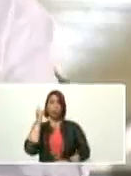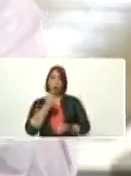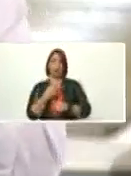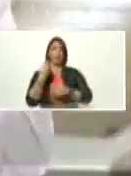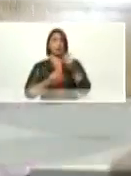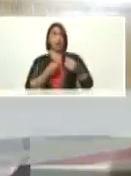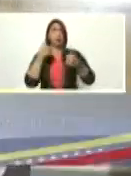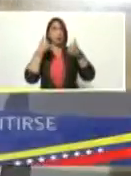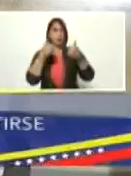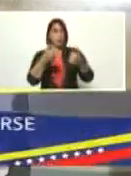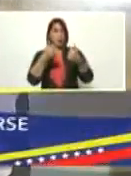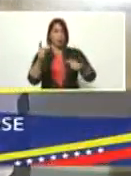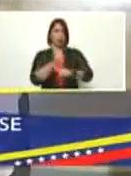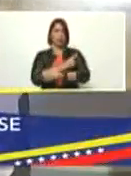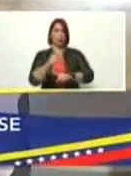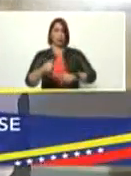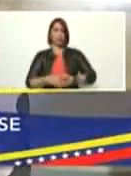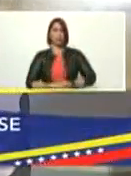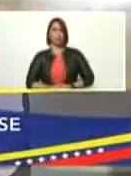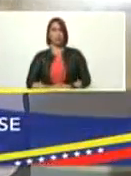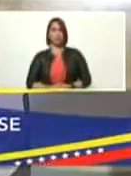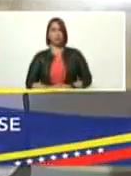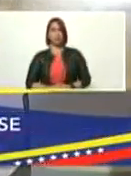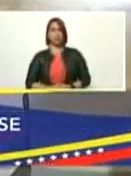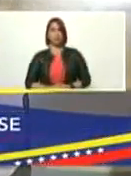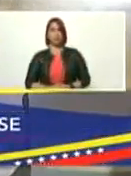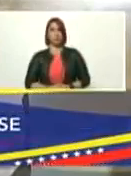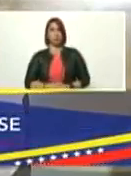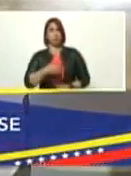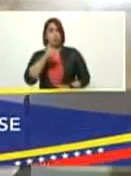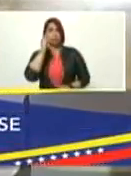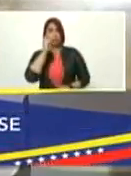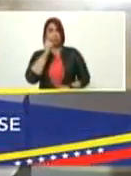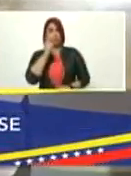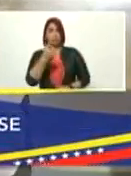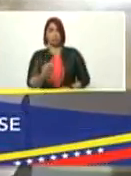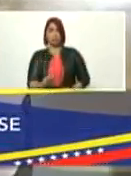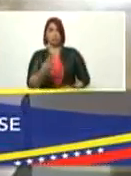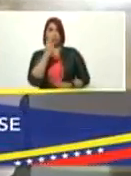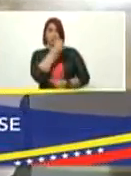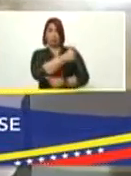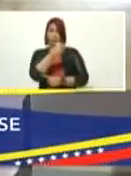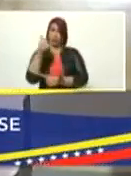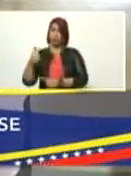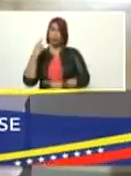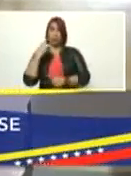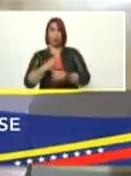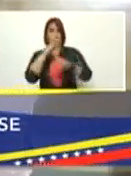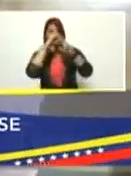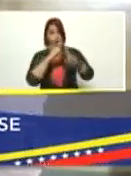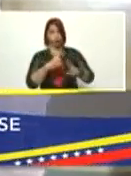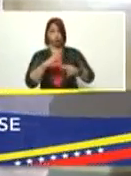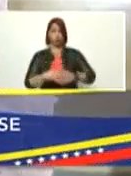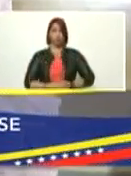y rápido. Son tareas que hay que cumplir.